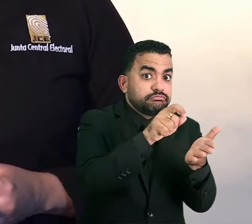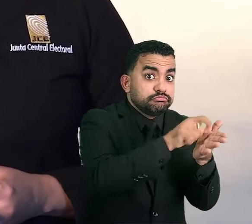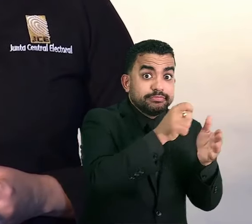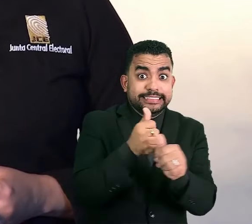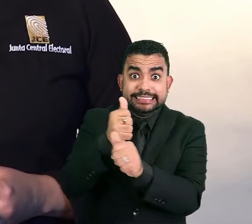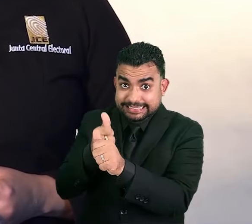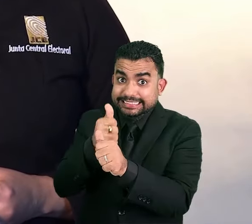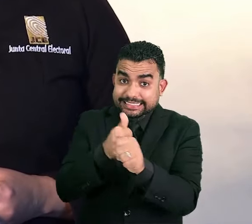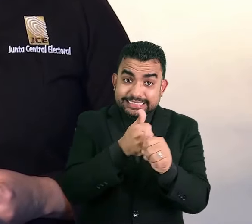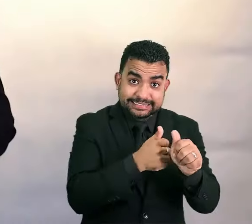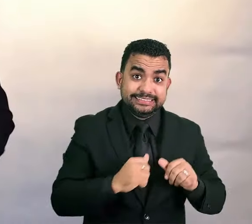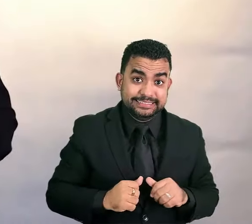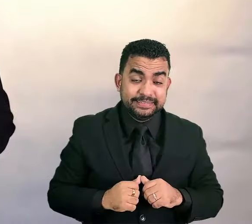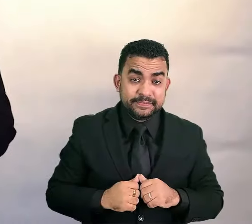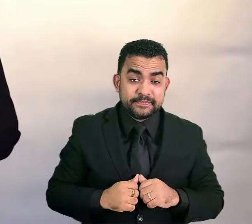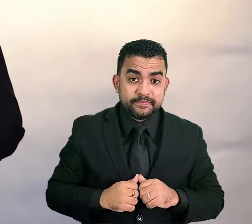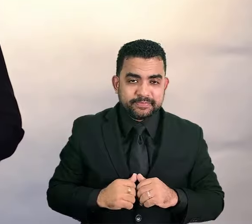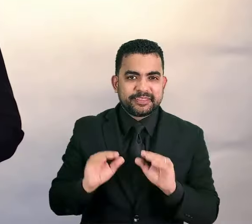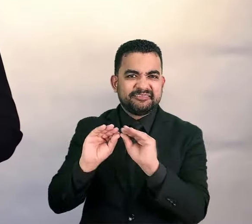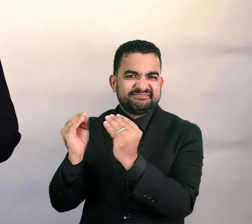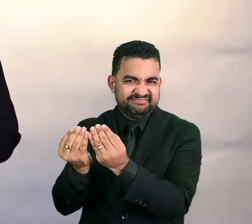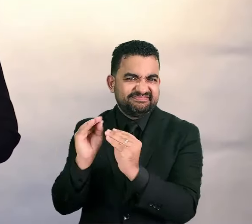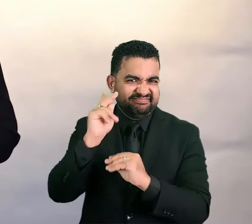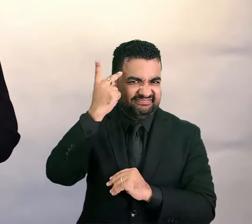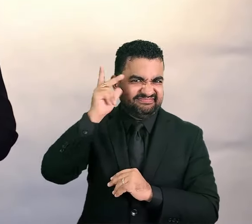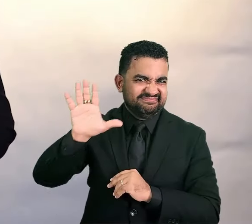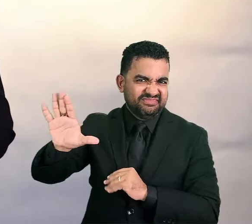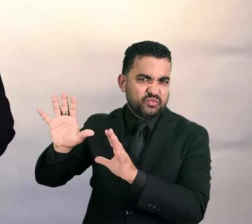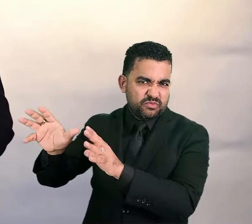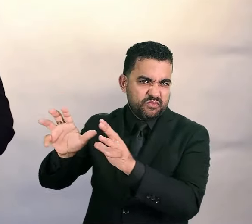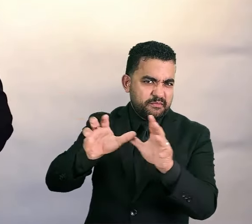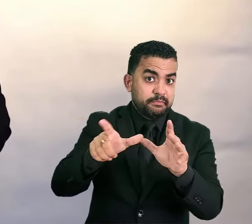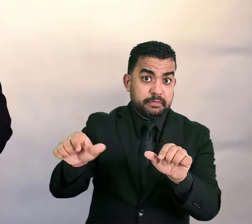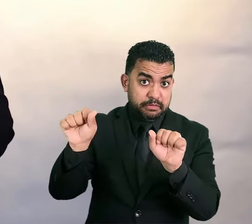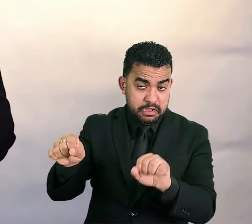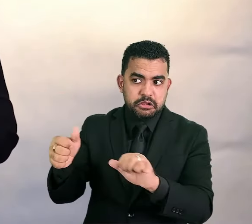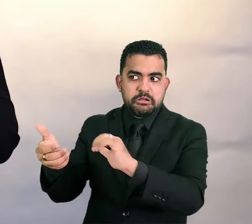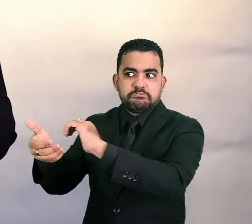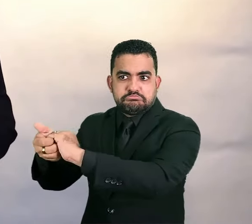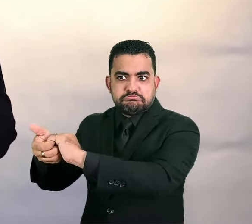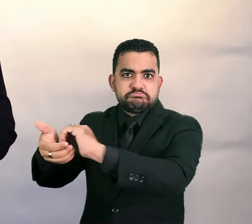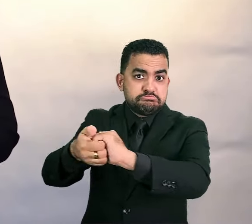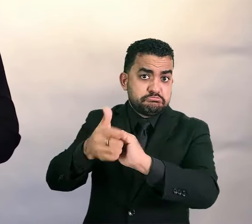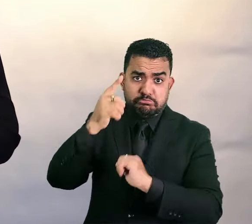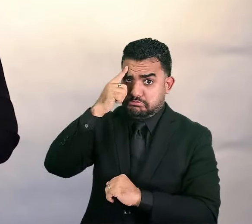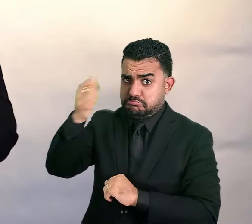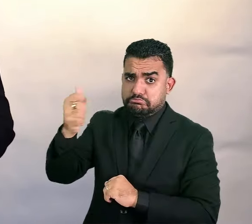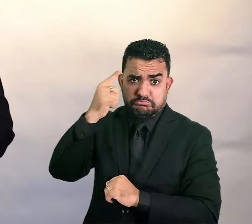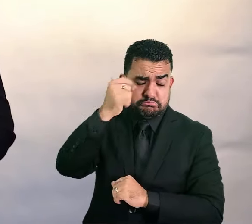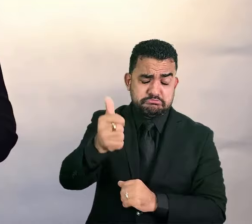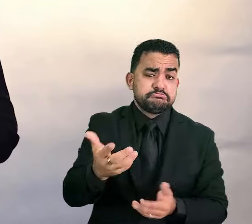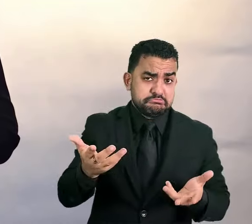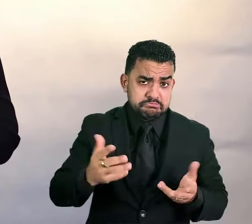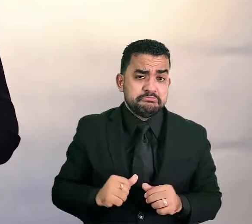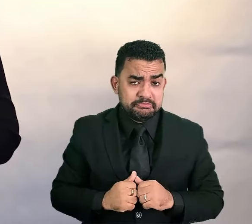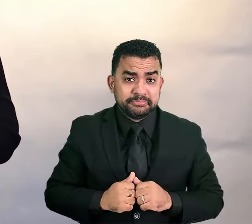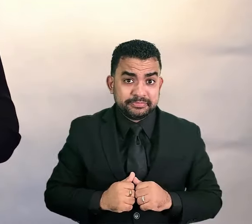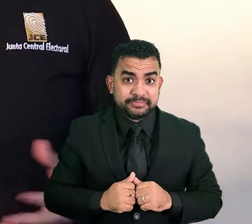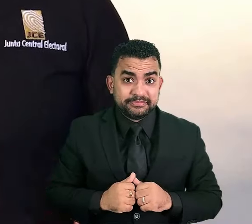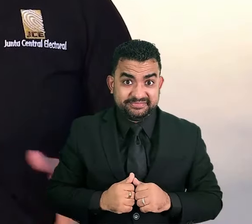así el voto de arrastre. Además, las organizaciones políticas también tienen la posibilidad de establecer alianzas en cada nivel